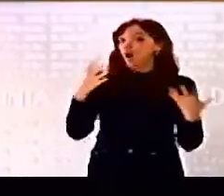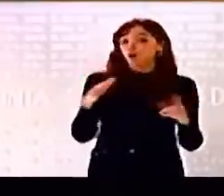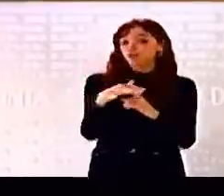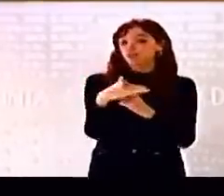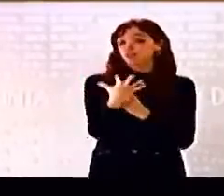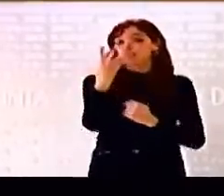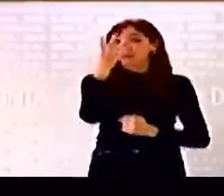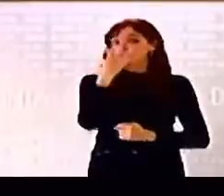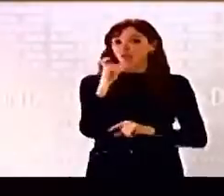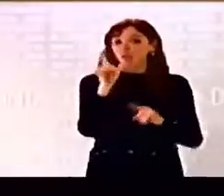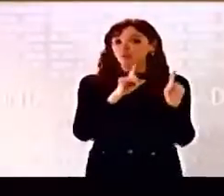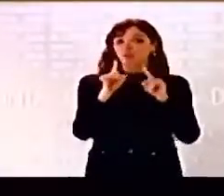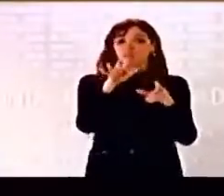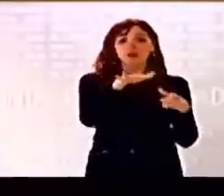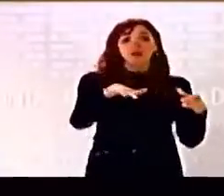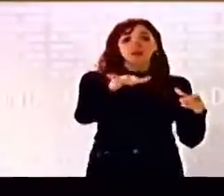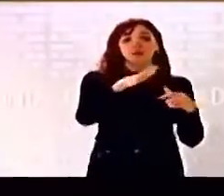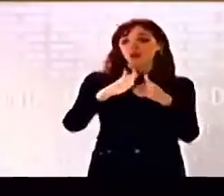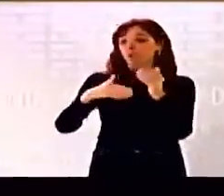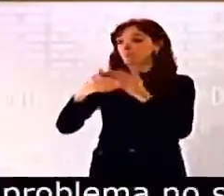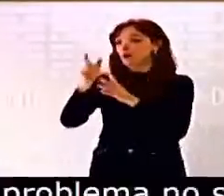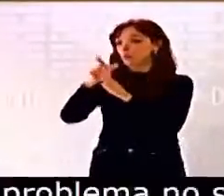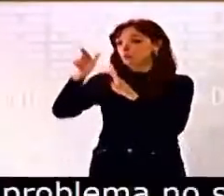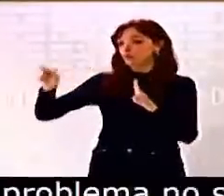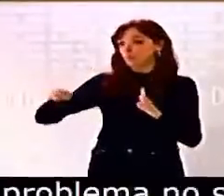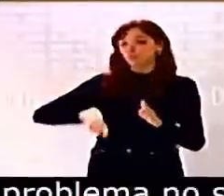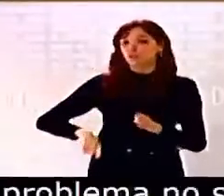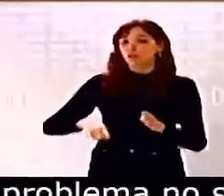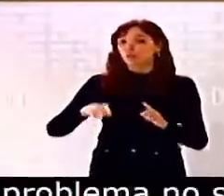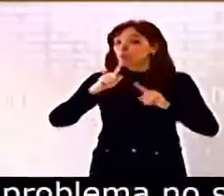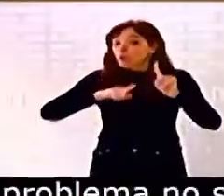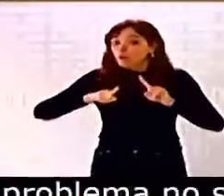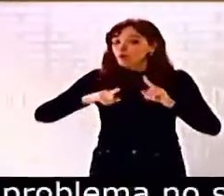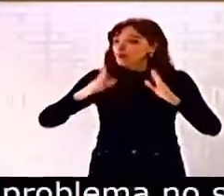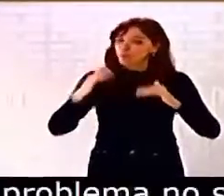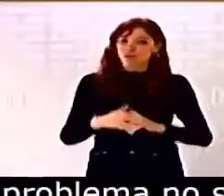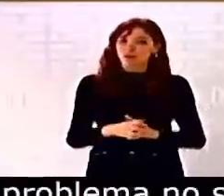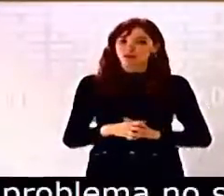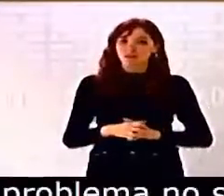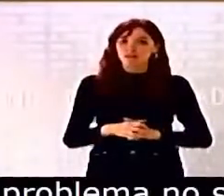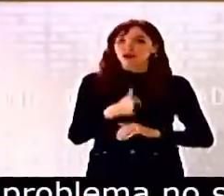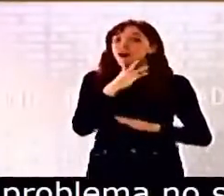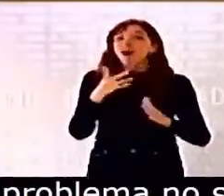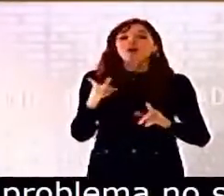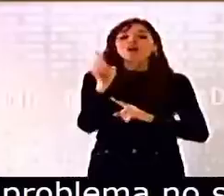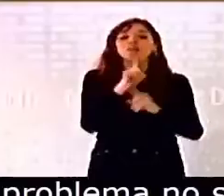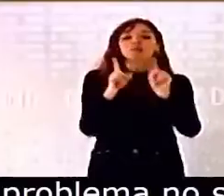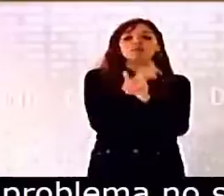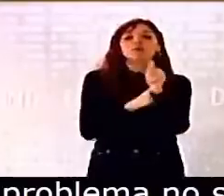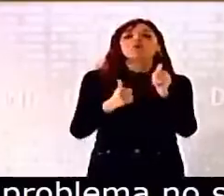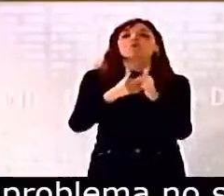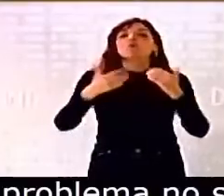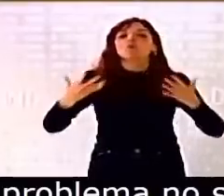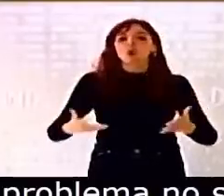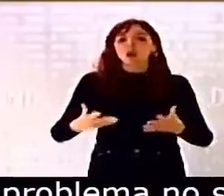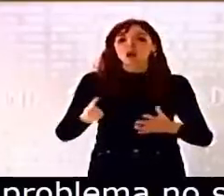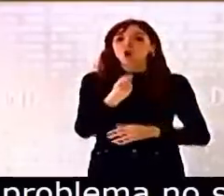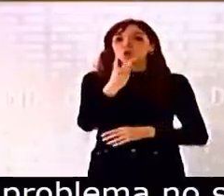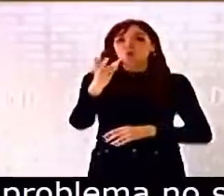el problema no son ni los espacios ni las manos. El problema y el cuello de botella son las dosis de vacuna.